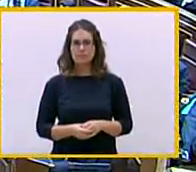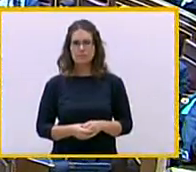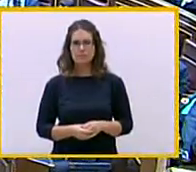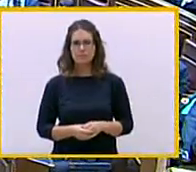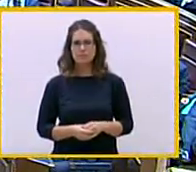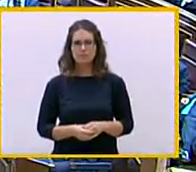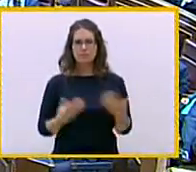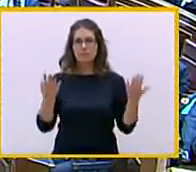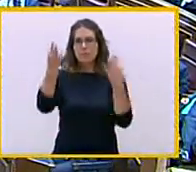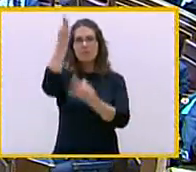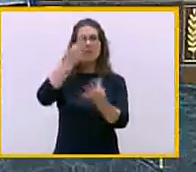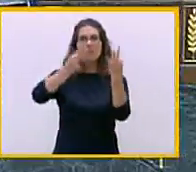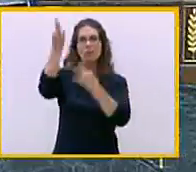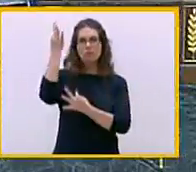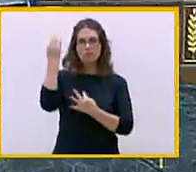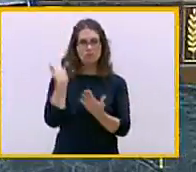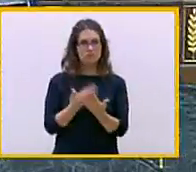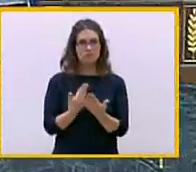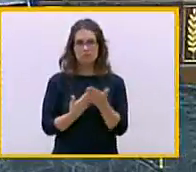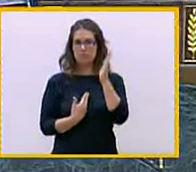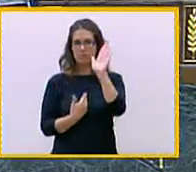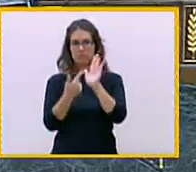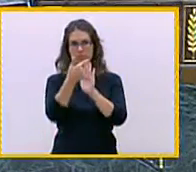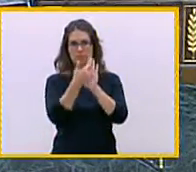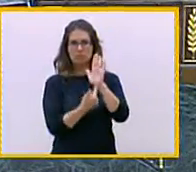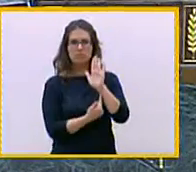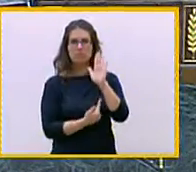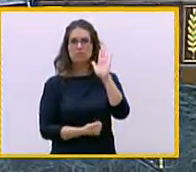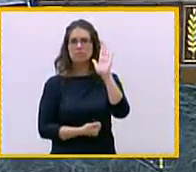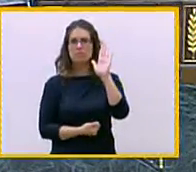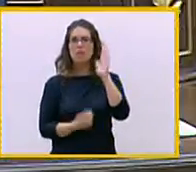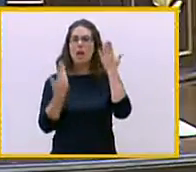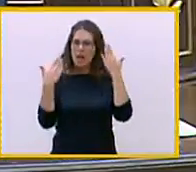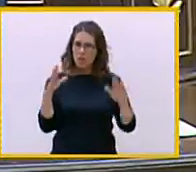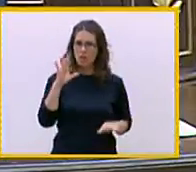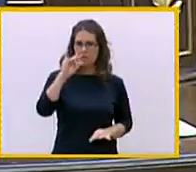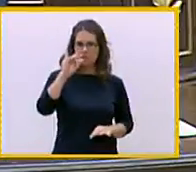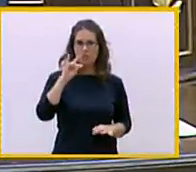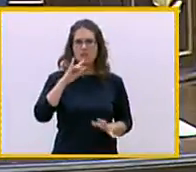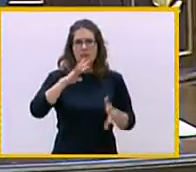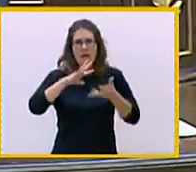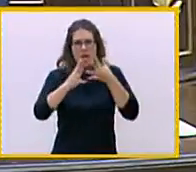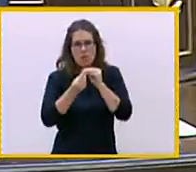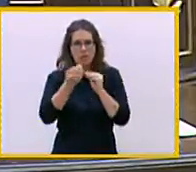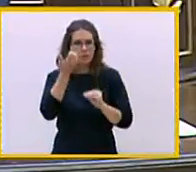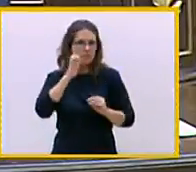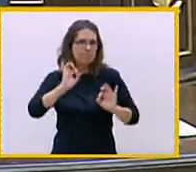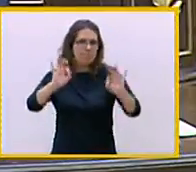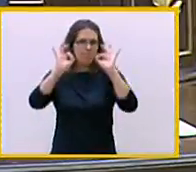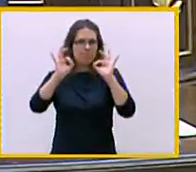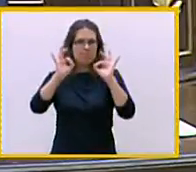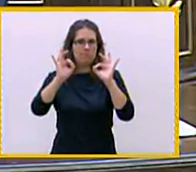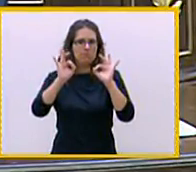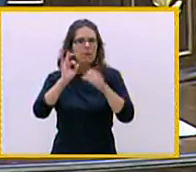los datos están ahí. A pesar de los ajustes extraordinarios que hemos realizado, los